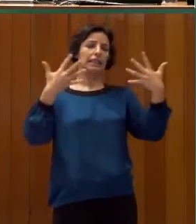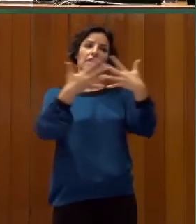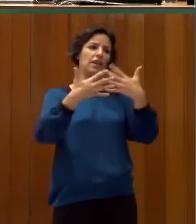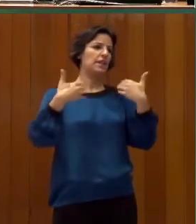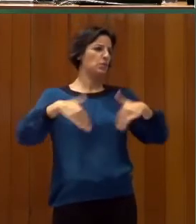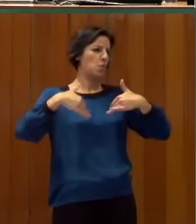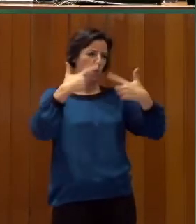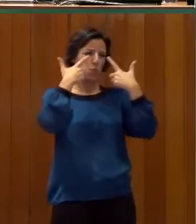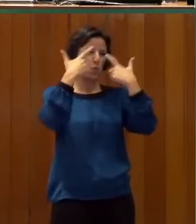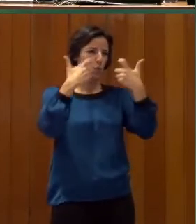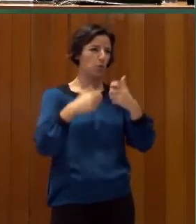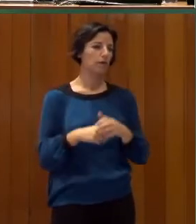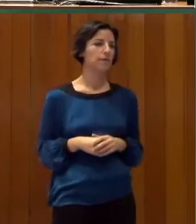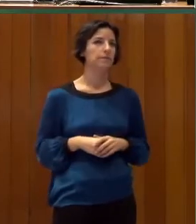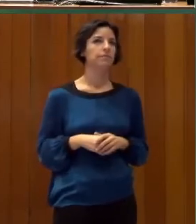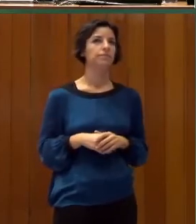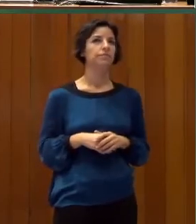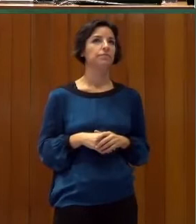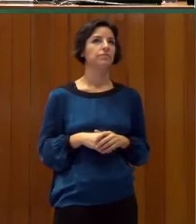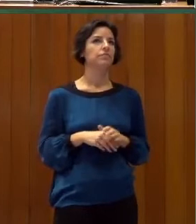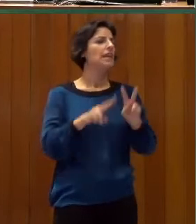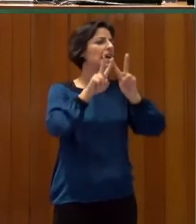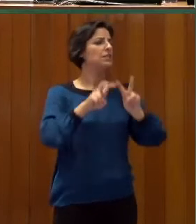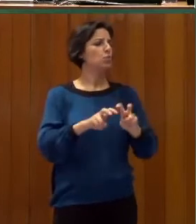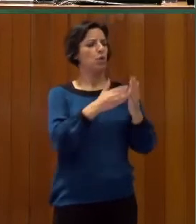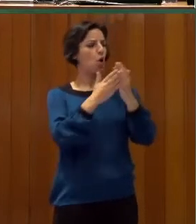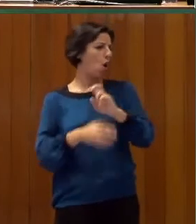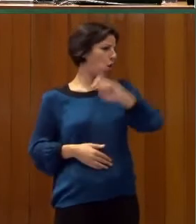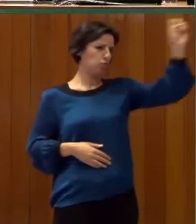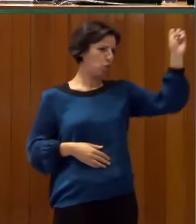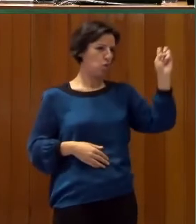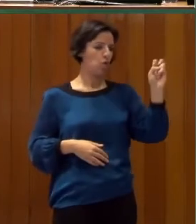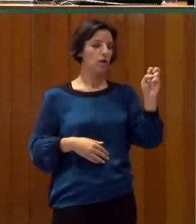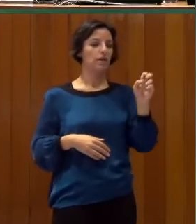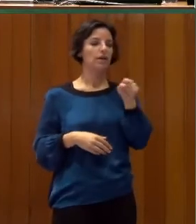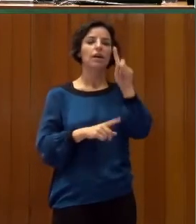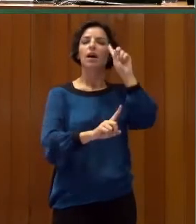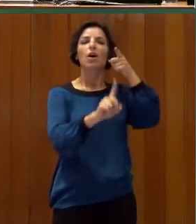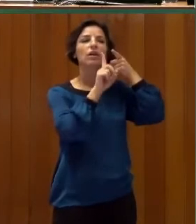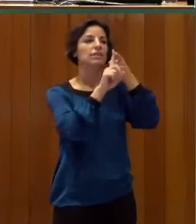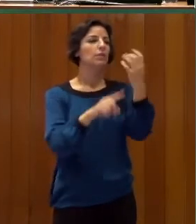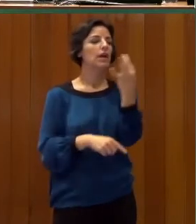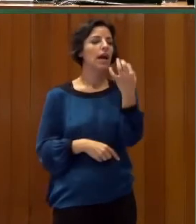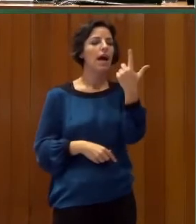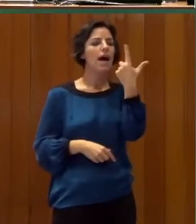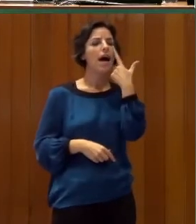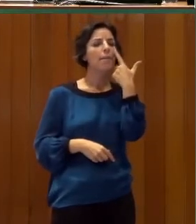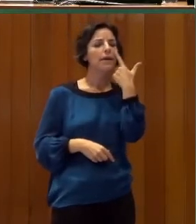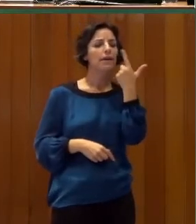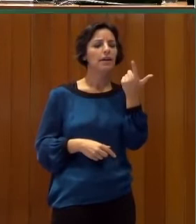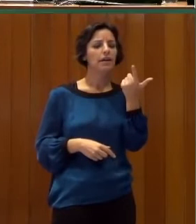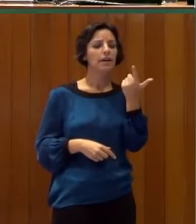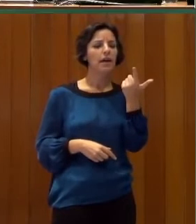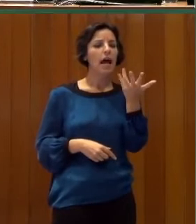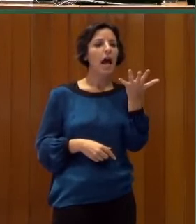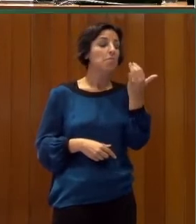Otro estudio es el de Shanna Kusai, cuyo objetivo fue examinar si existía una